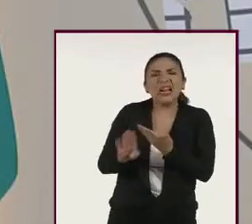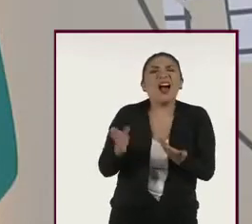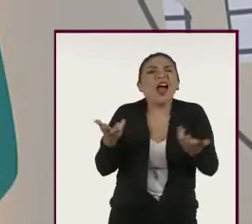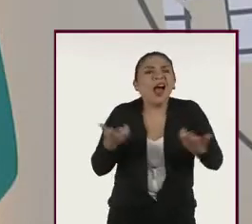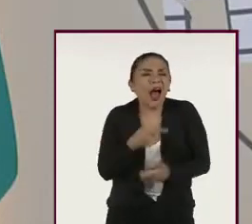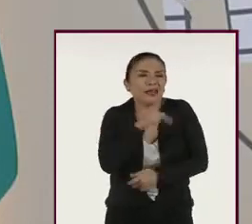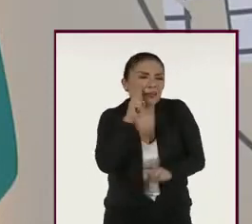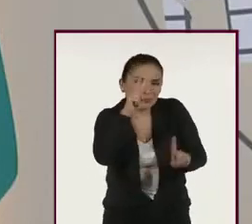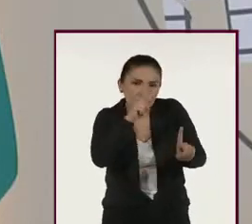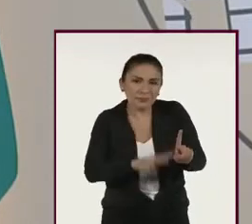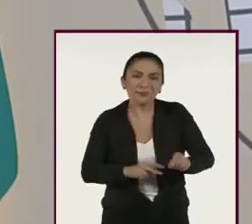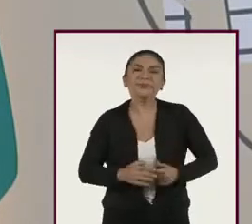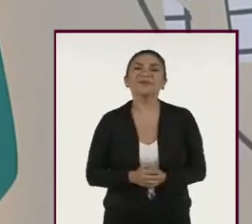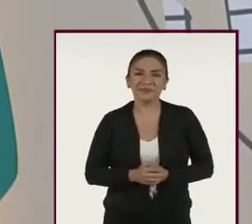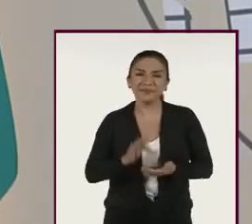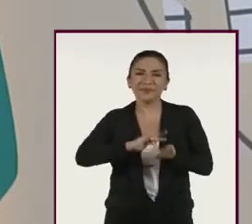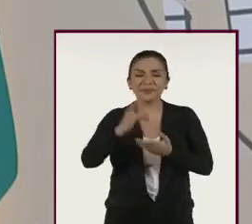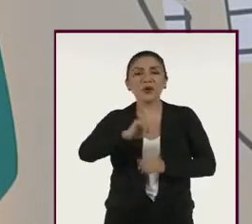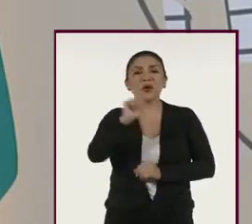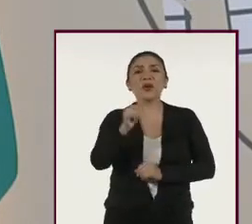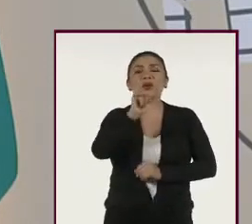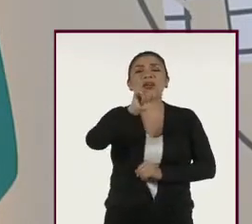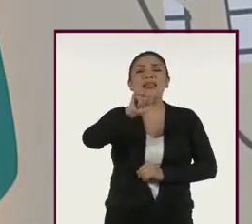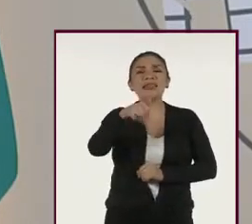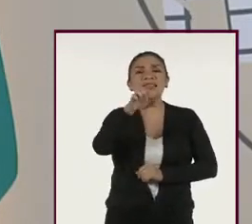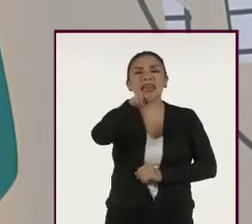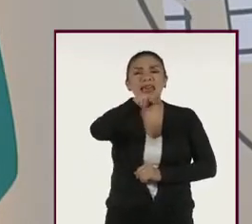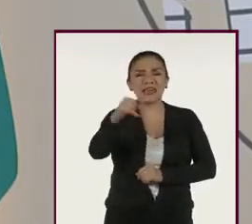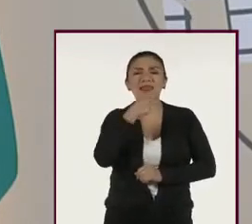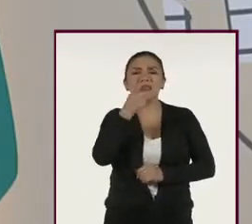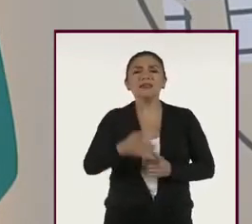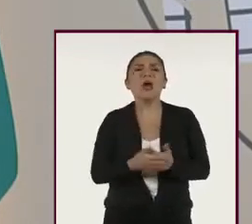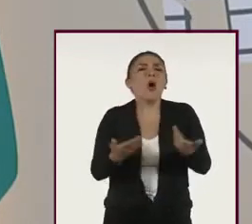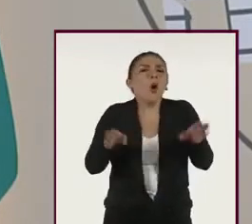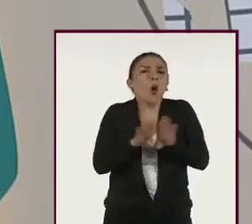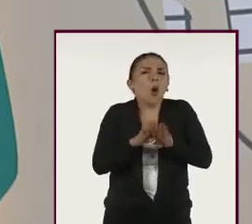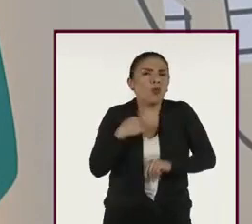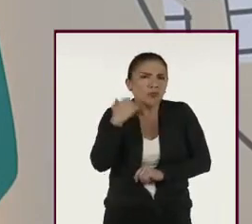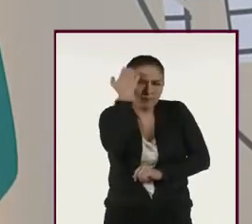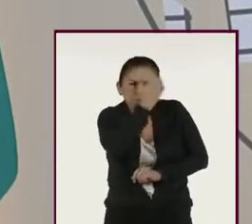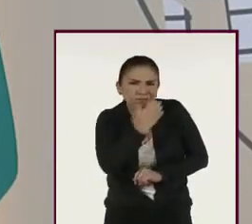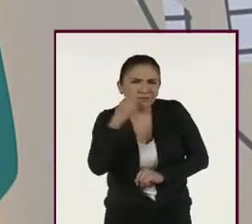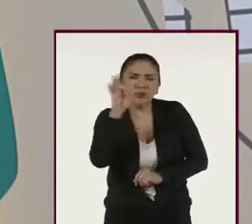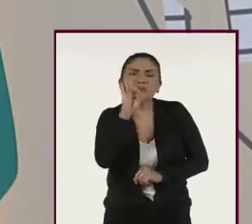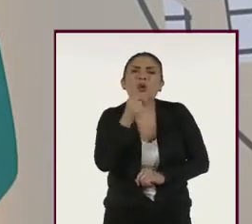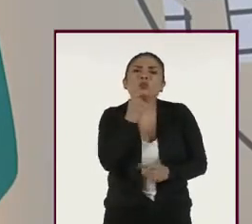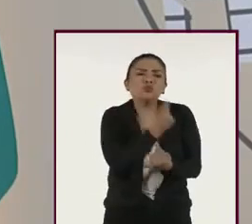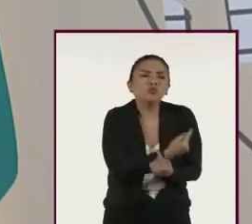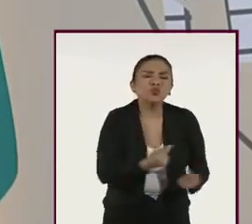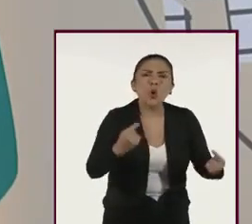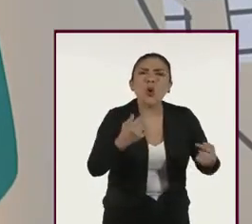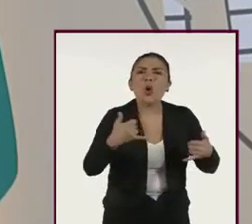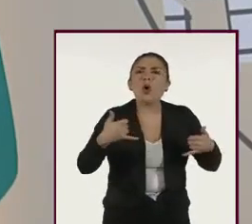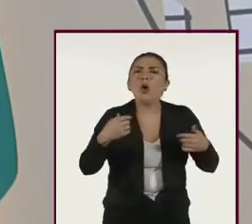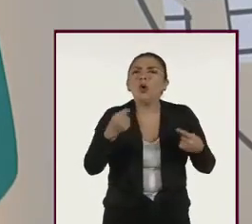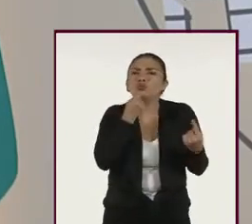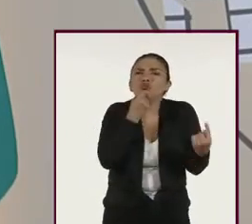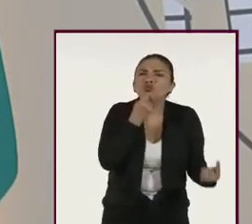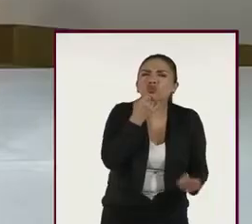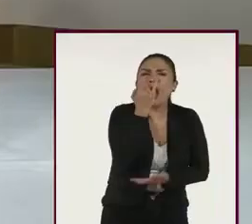doctora. Jenny Salazar pregunta, ¿cómo lograr identificar si existe bulimia en niños de edad preescolar? ¿Es